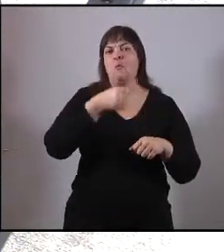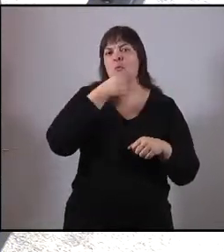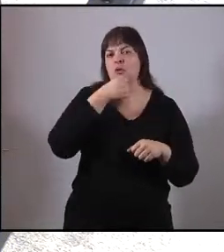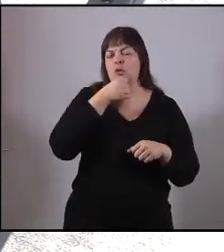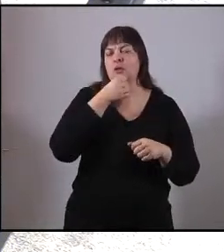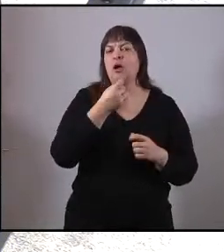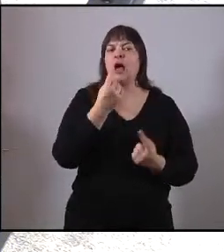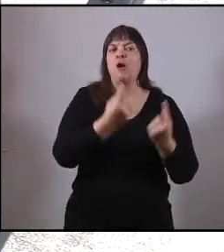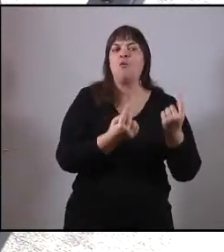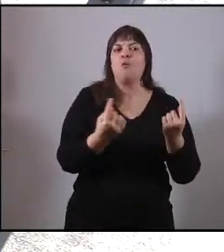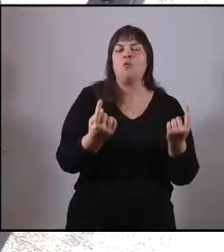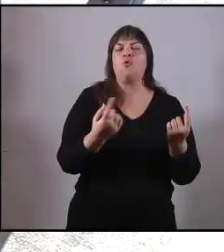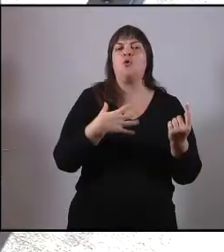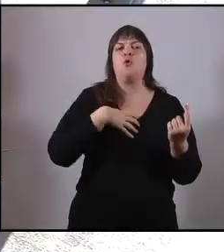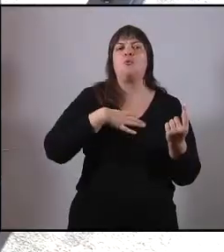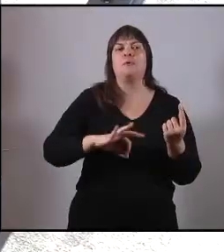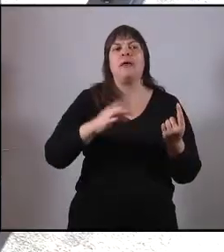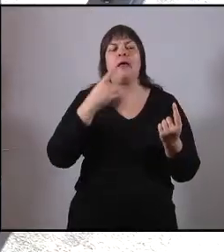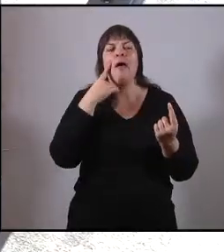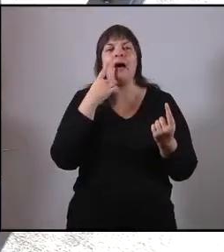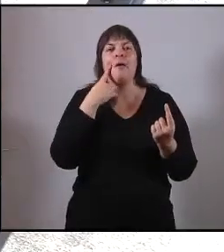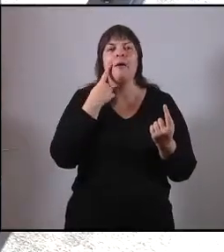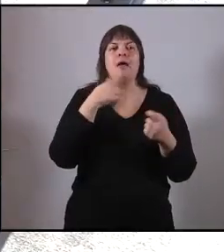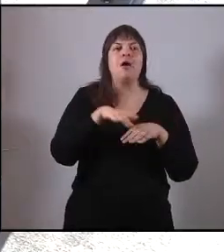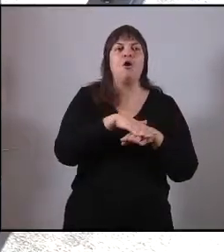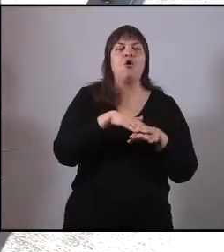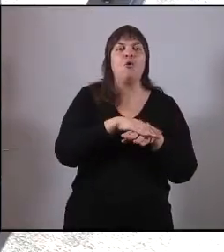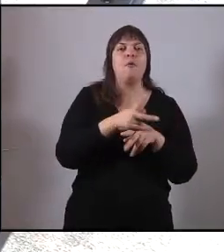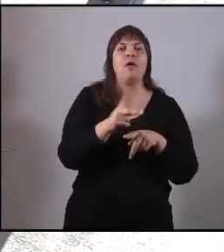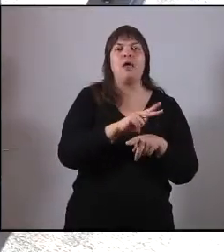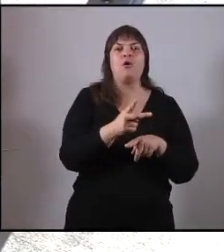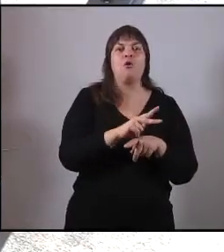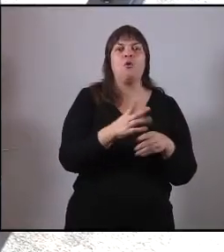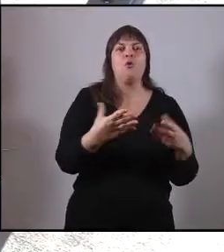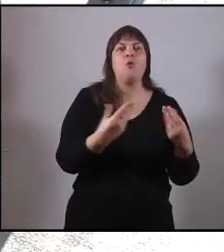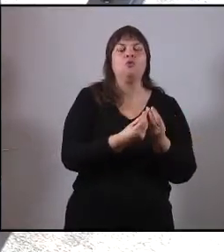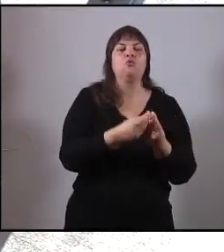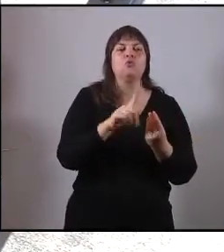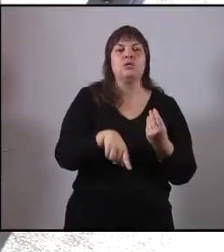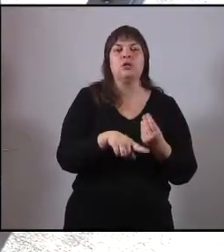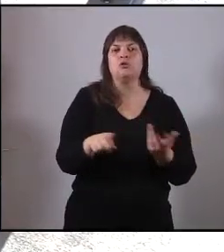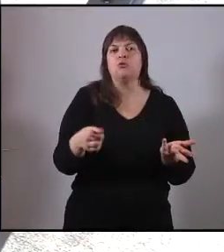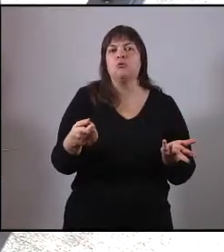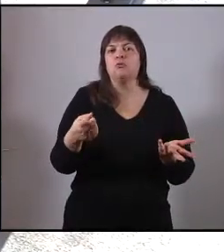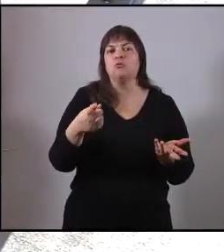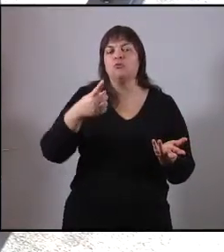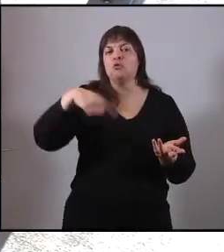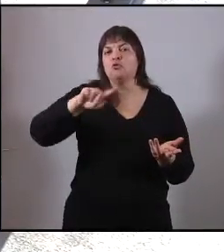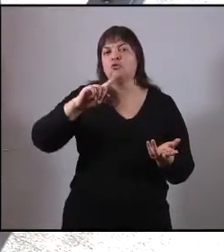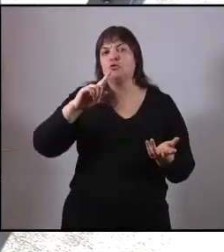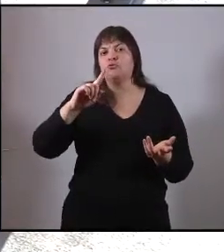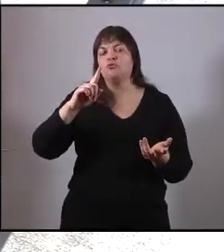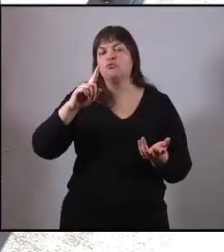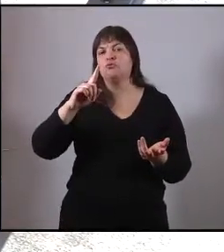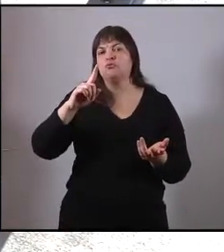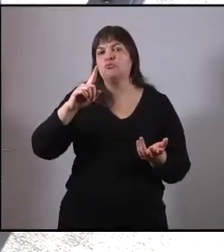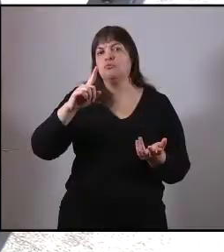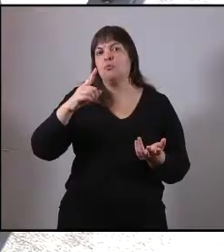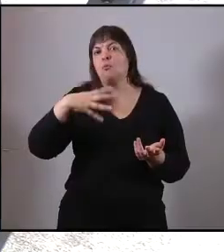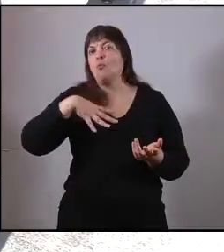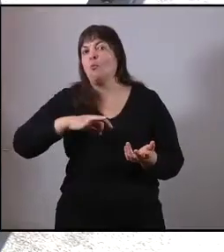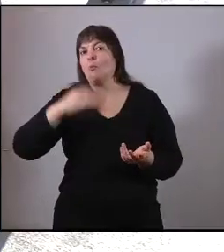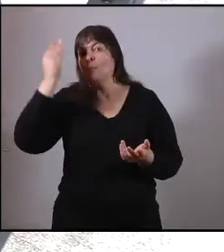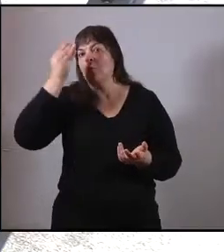voces de la posibilidad de permitir la gobernabilidad. No sé si ustedes la contemplan. Y